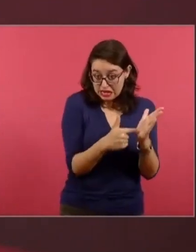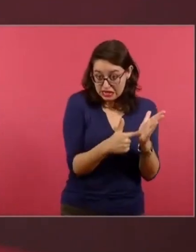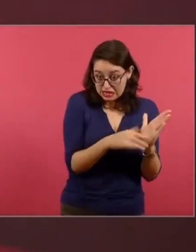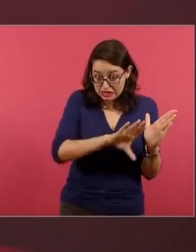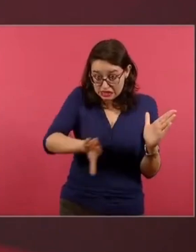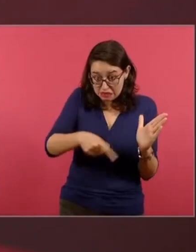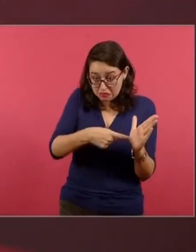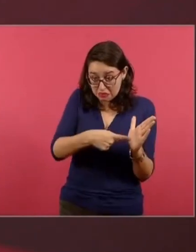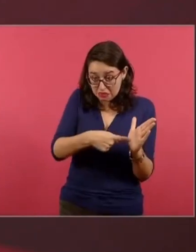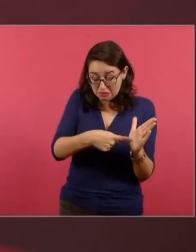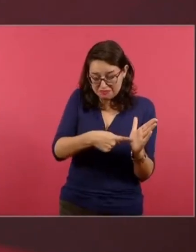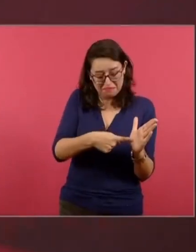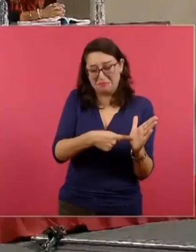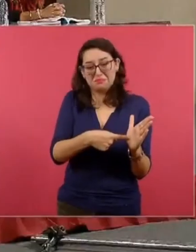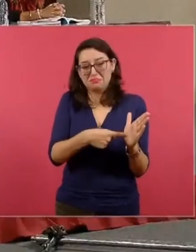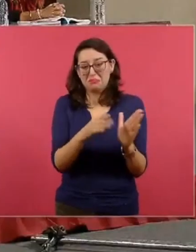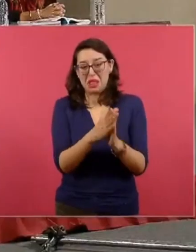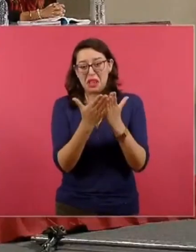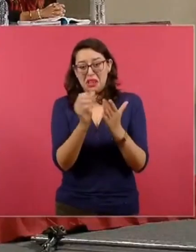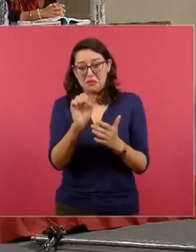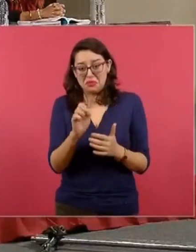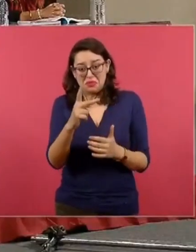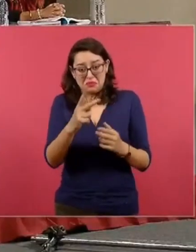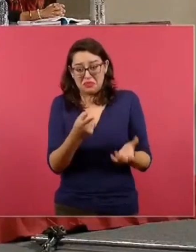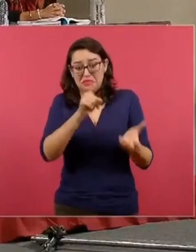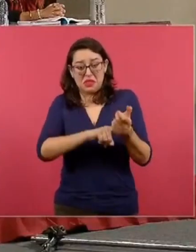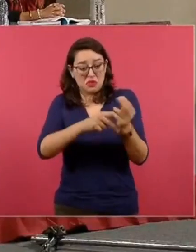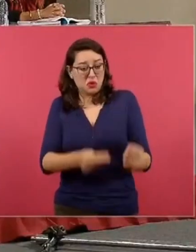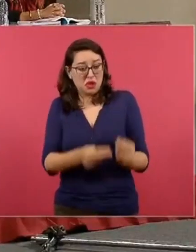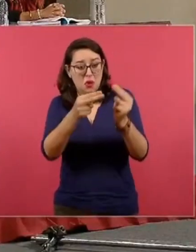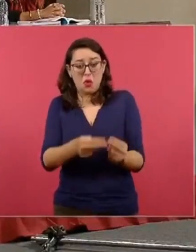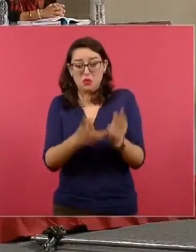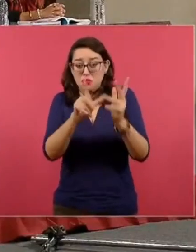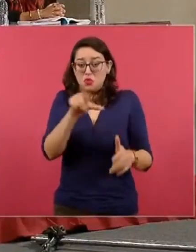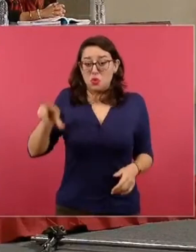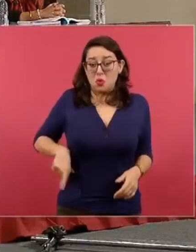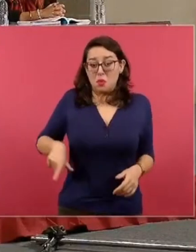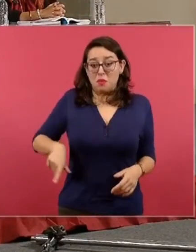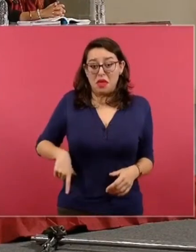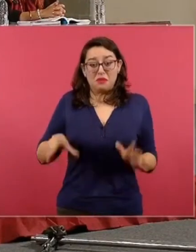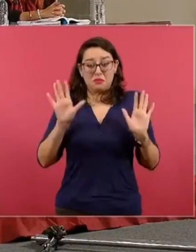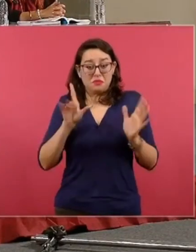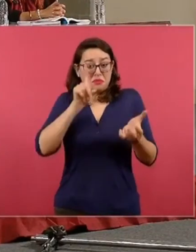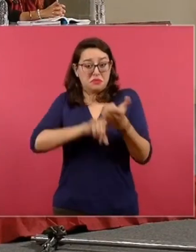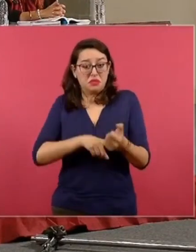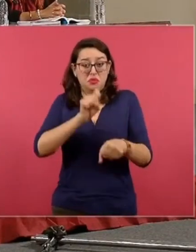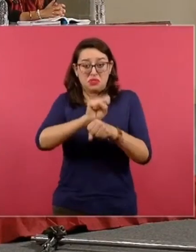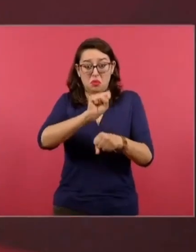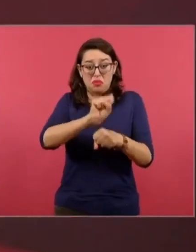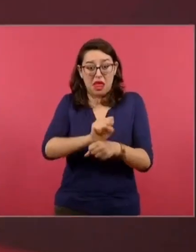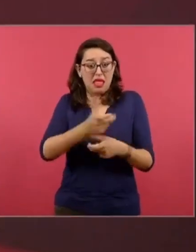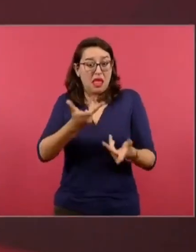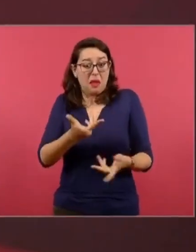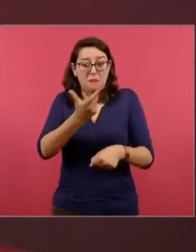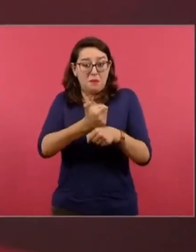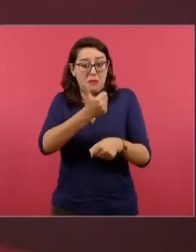era un negocio. El libro solo se había diseñado para beneficiar a algunas editoriales, en el caso de secundaria, y en el caso de primaria para beneficiar